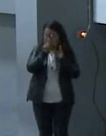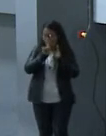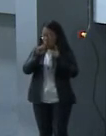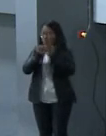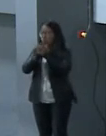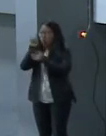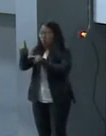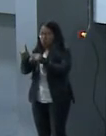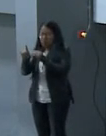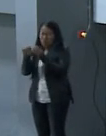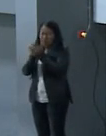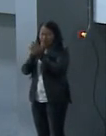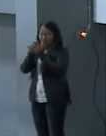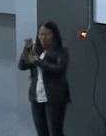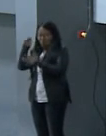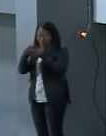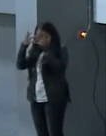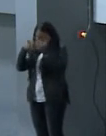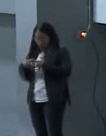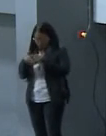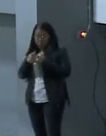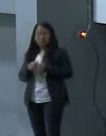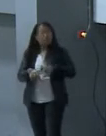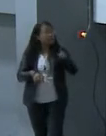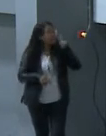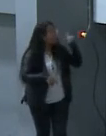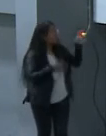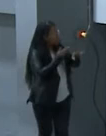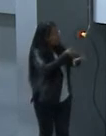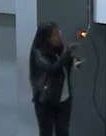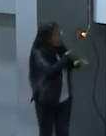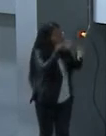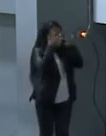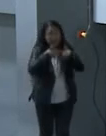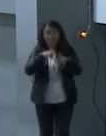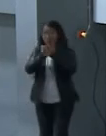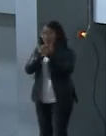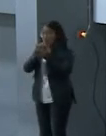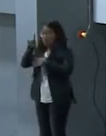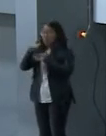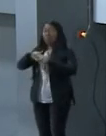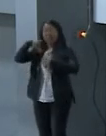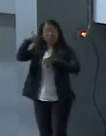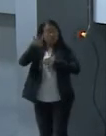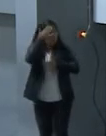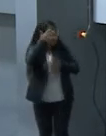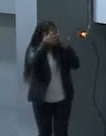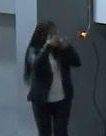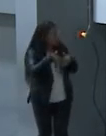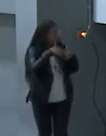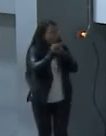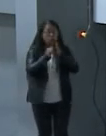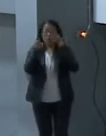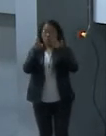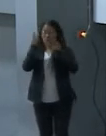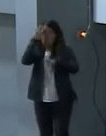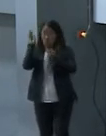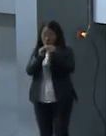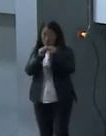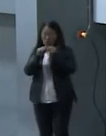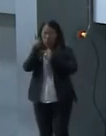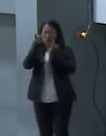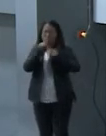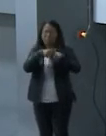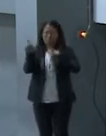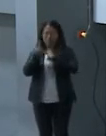Funcionamiento aquí la amplié. ¿Esto qué es? Esto es lo que había antes del acuerdo, lo que hay después del acuerdo, y la diferencia, cuando hablamos de la